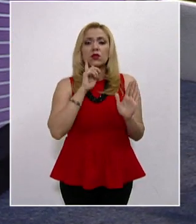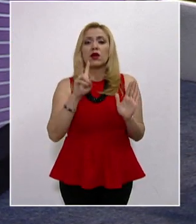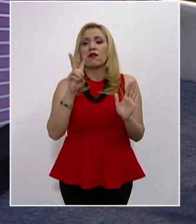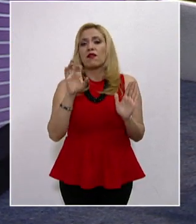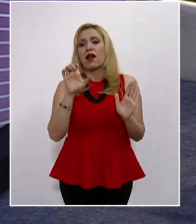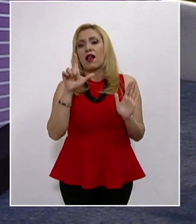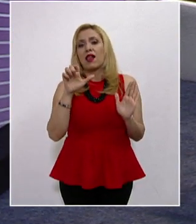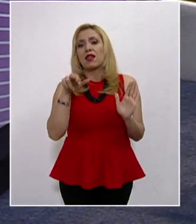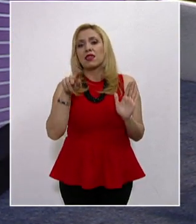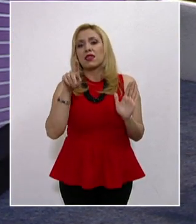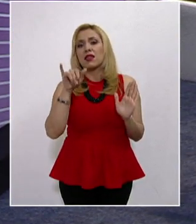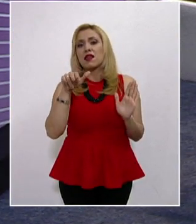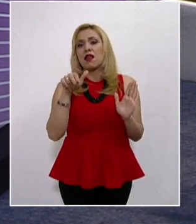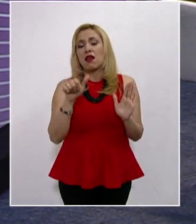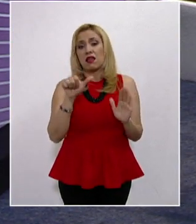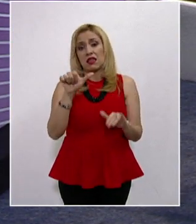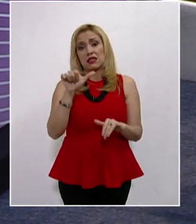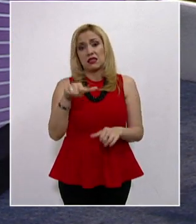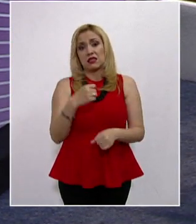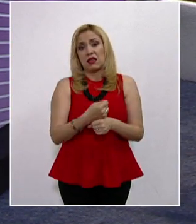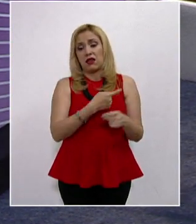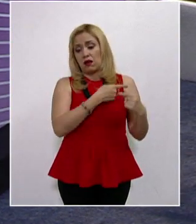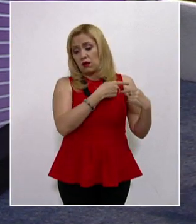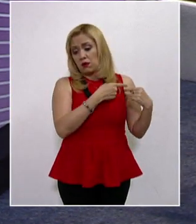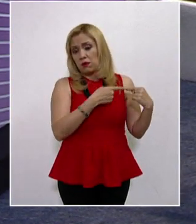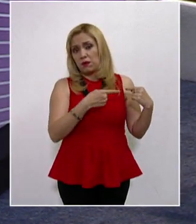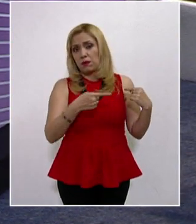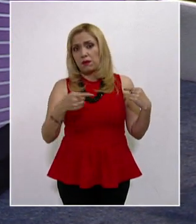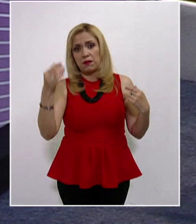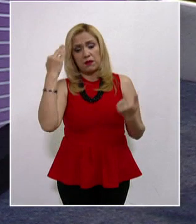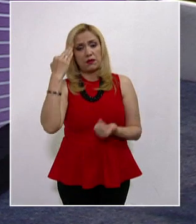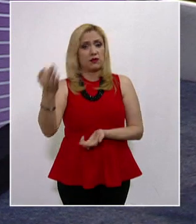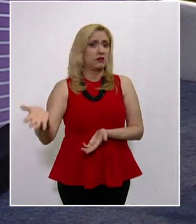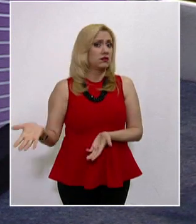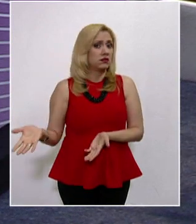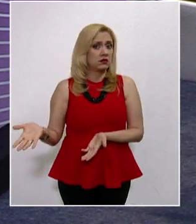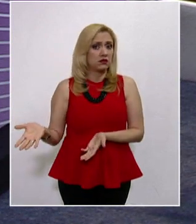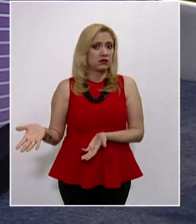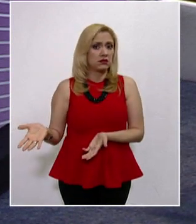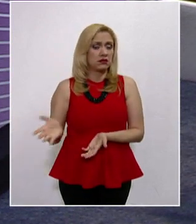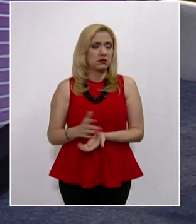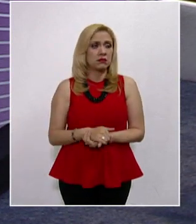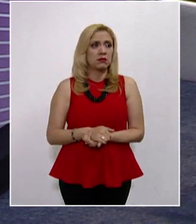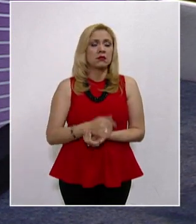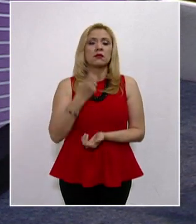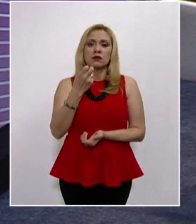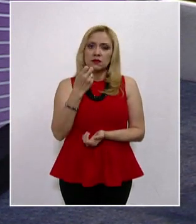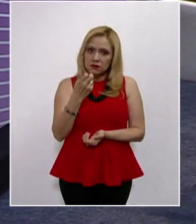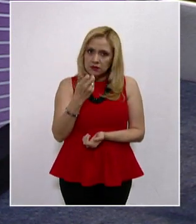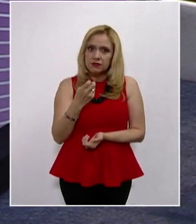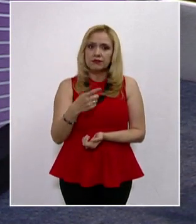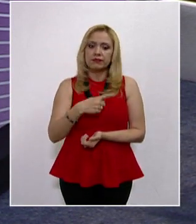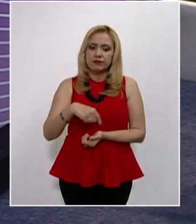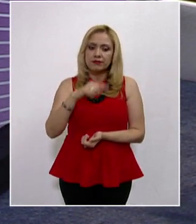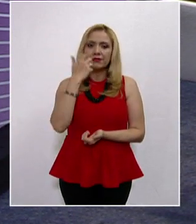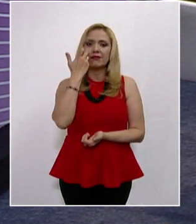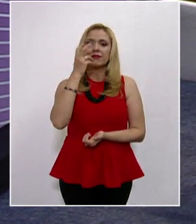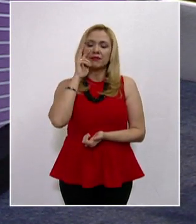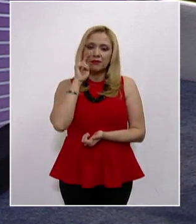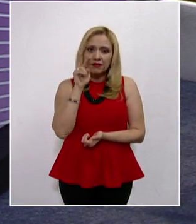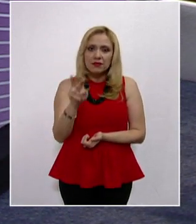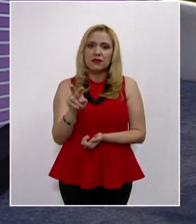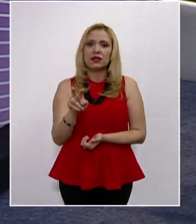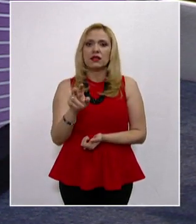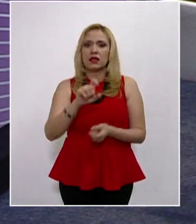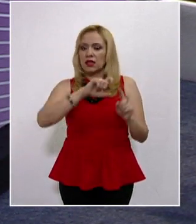pasado 16 años desde los hechos, ¿no? Eso es clave. Esas son también las medidas que queremos ver en casos